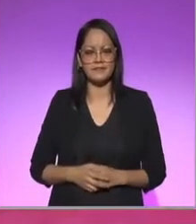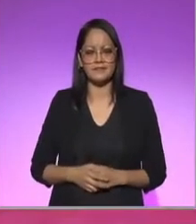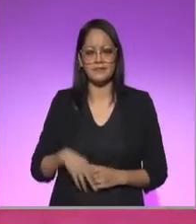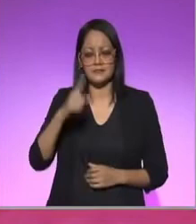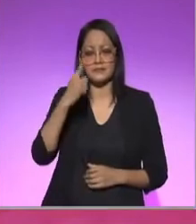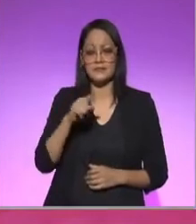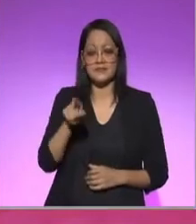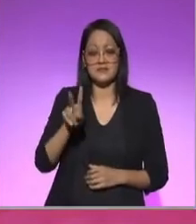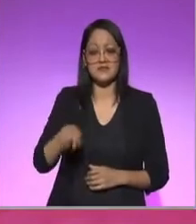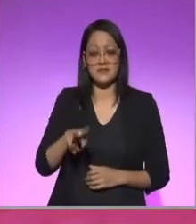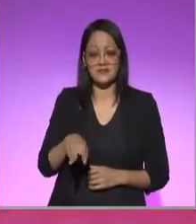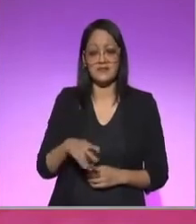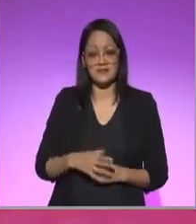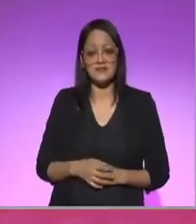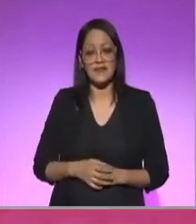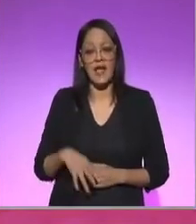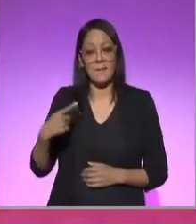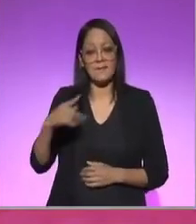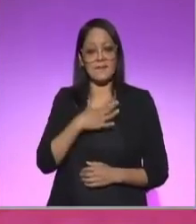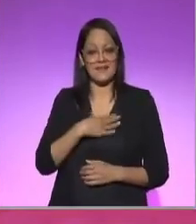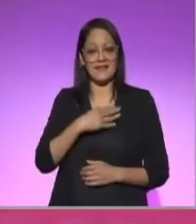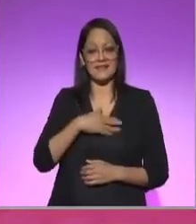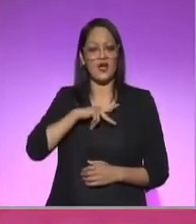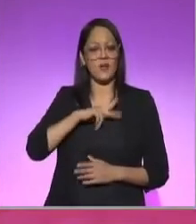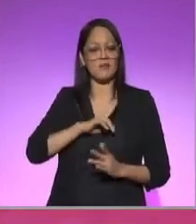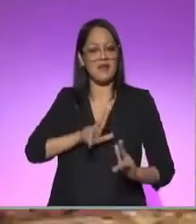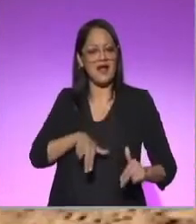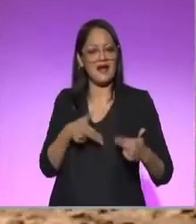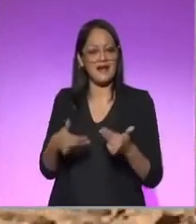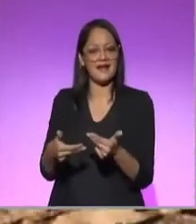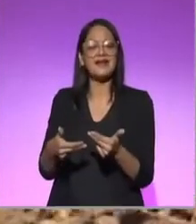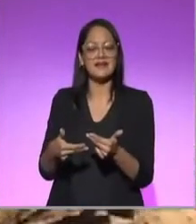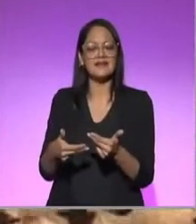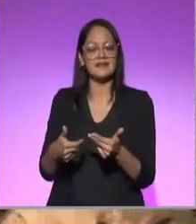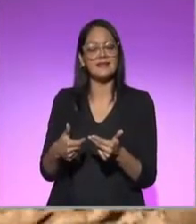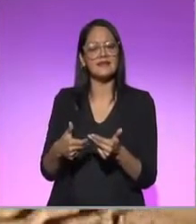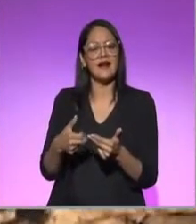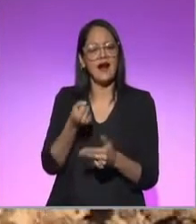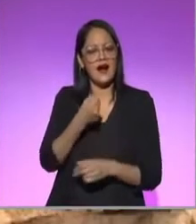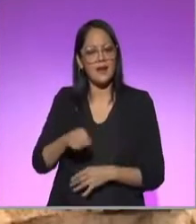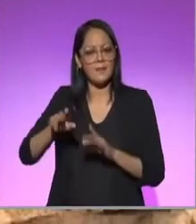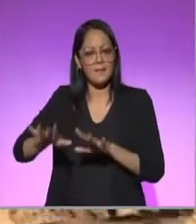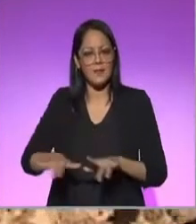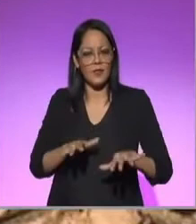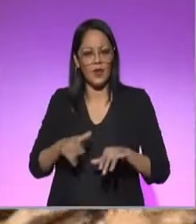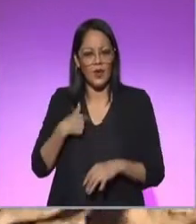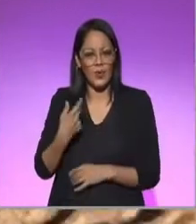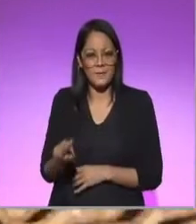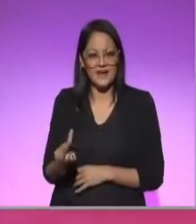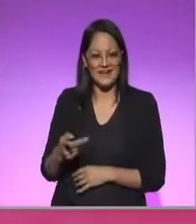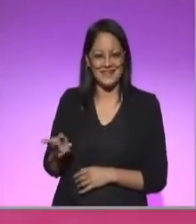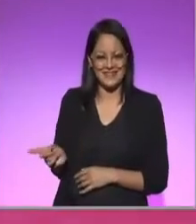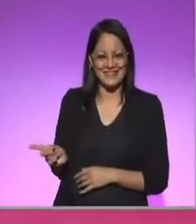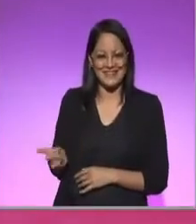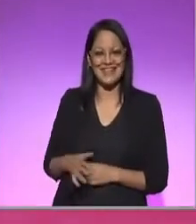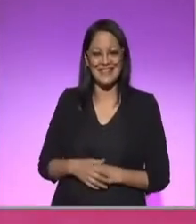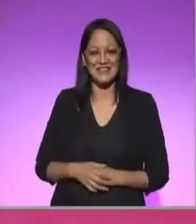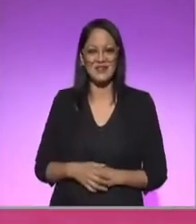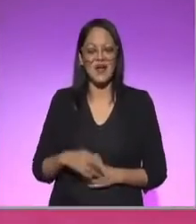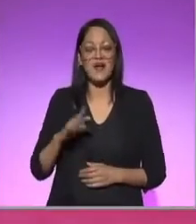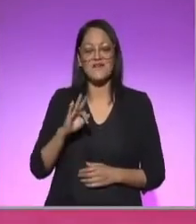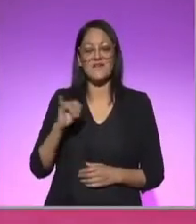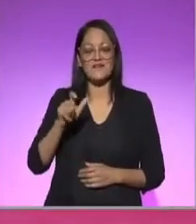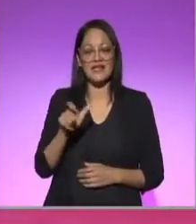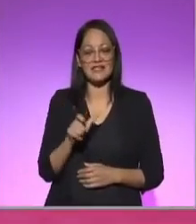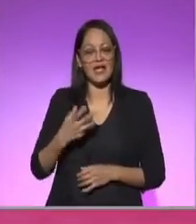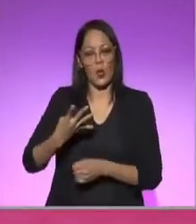Claro, mis hijos, digamos que heredaron un poco el amor por la música, ¿no? Tengo un perrito que se llama Fix, un ovejero, un pastor alemán. Es el cuarto perro